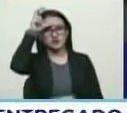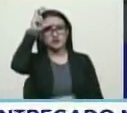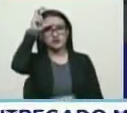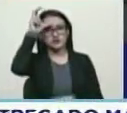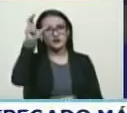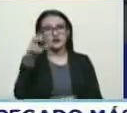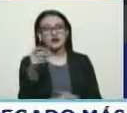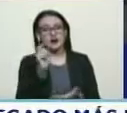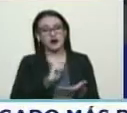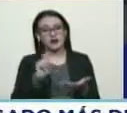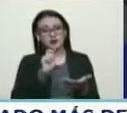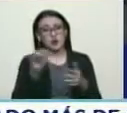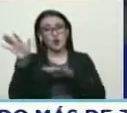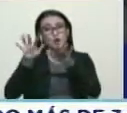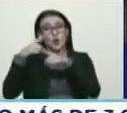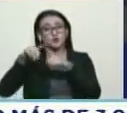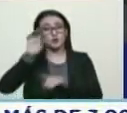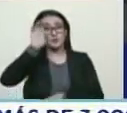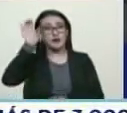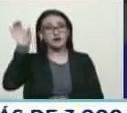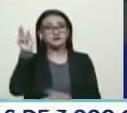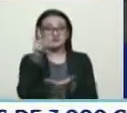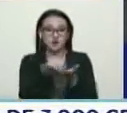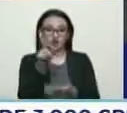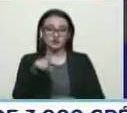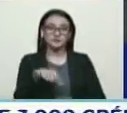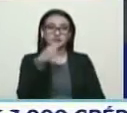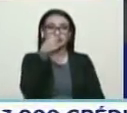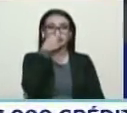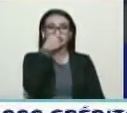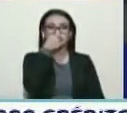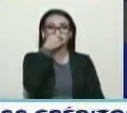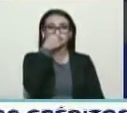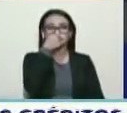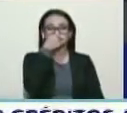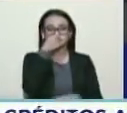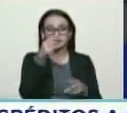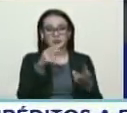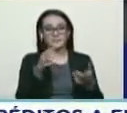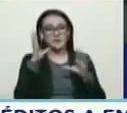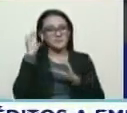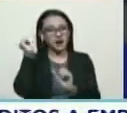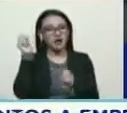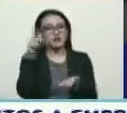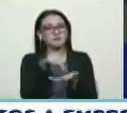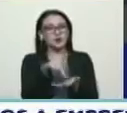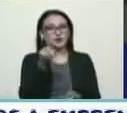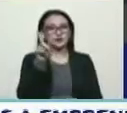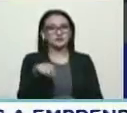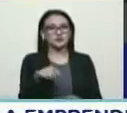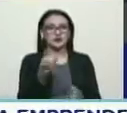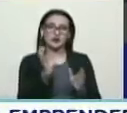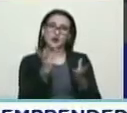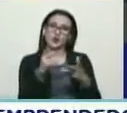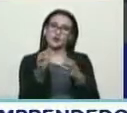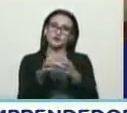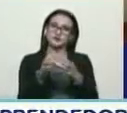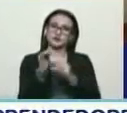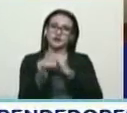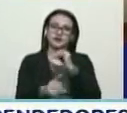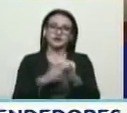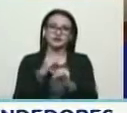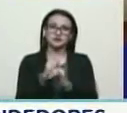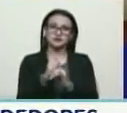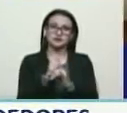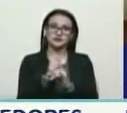los escritores extranjeros que se hicieron presentes, los editores, las embajadas, las organizaciones